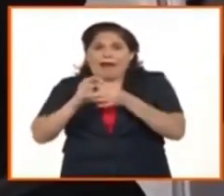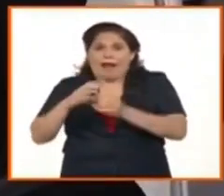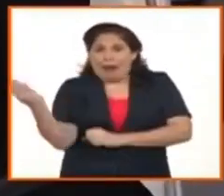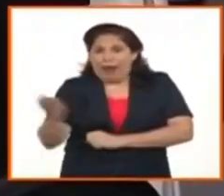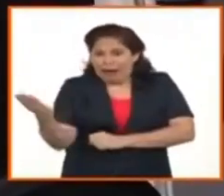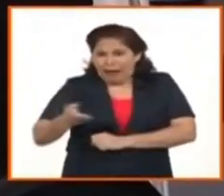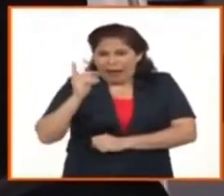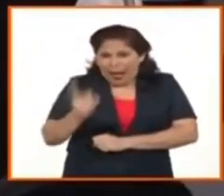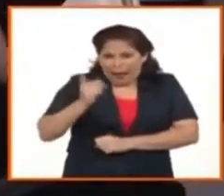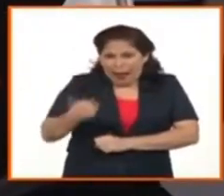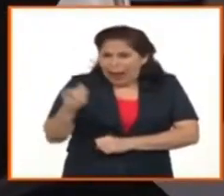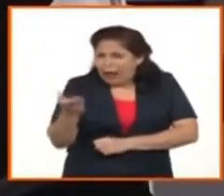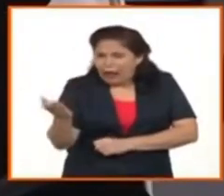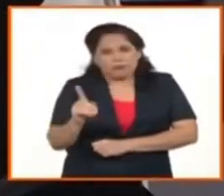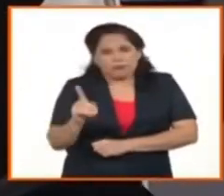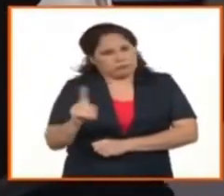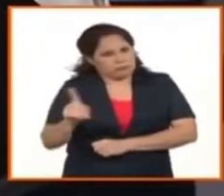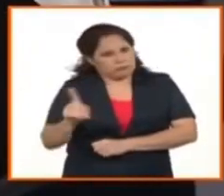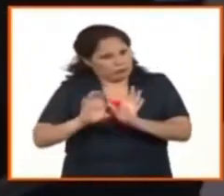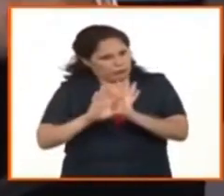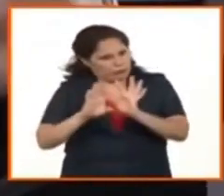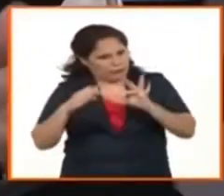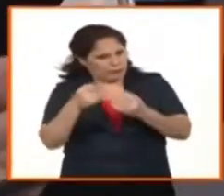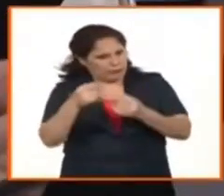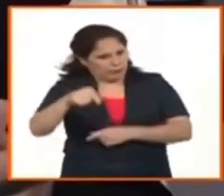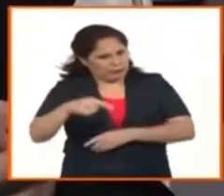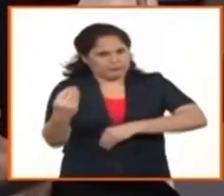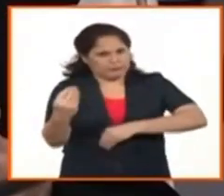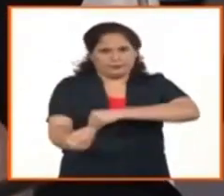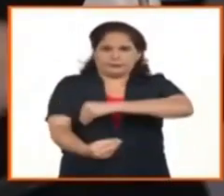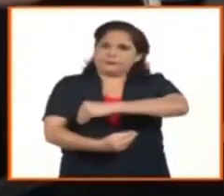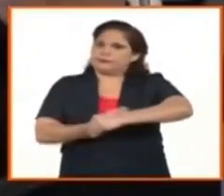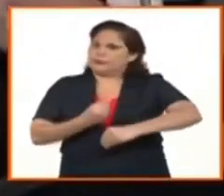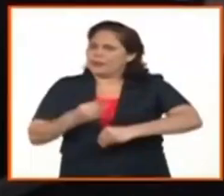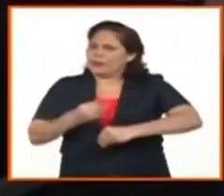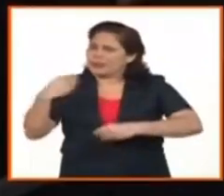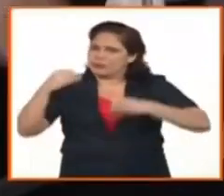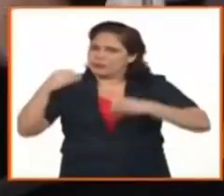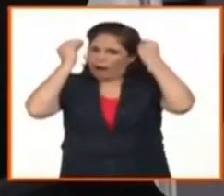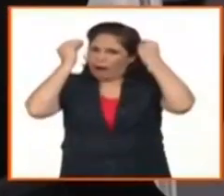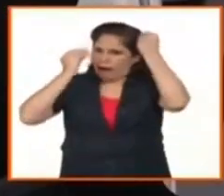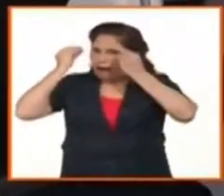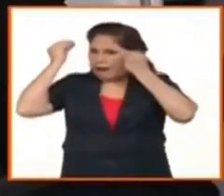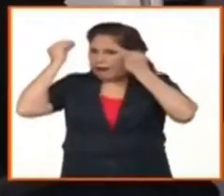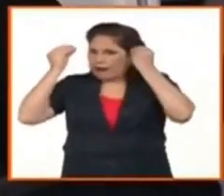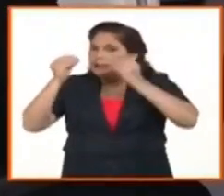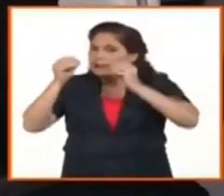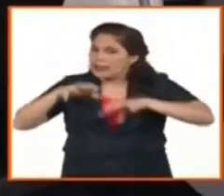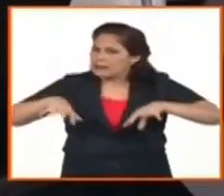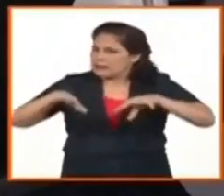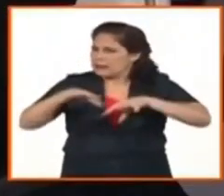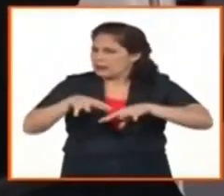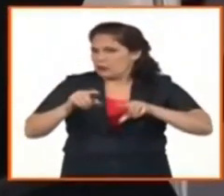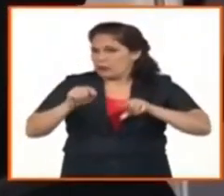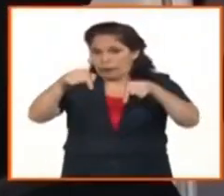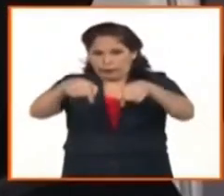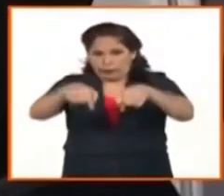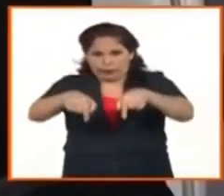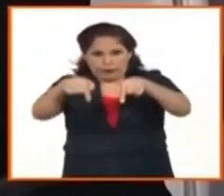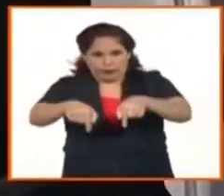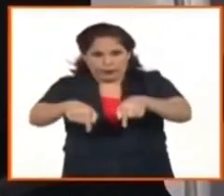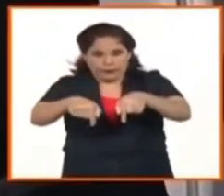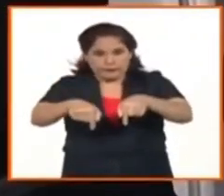este código que estamos ahora y analizando en su versión 22